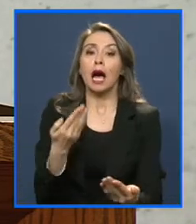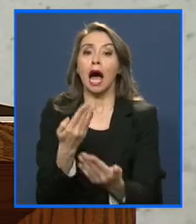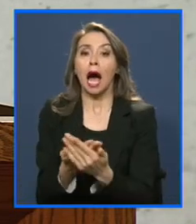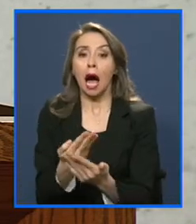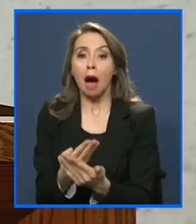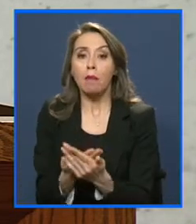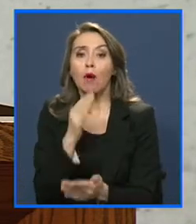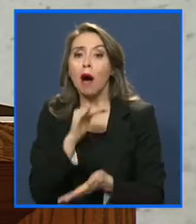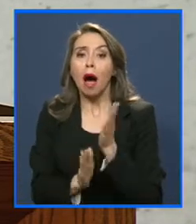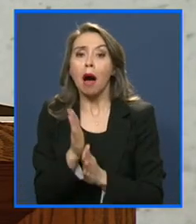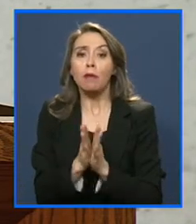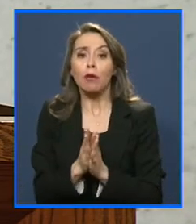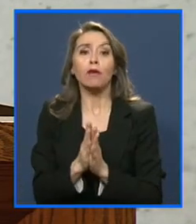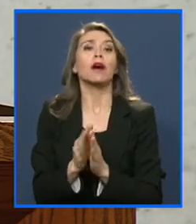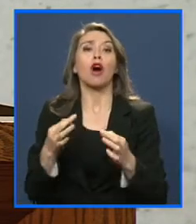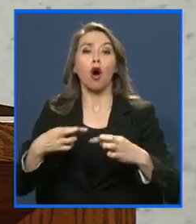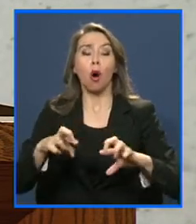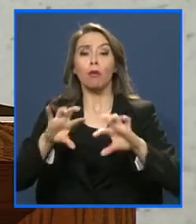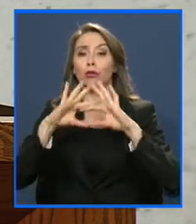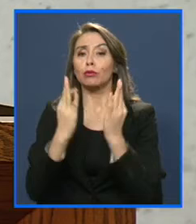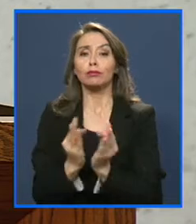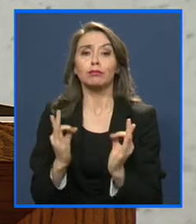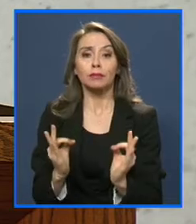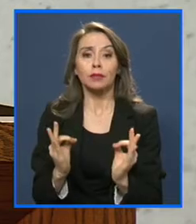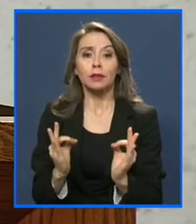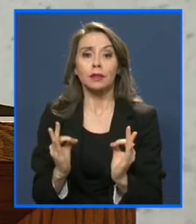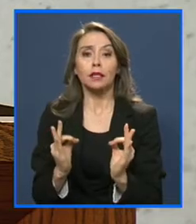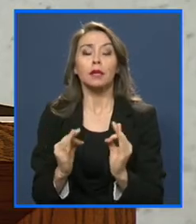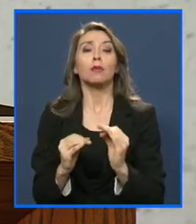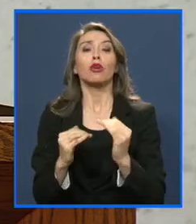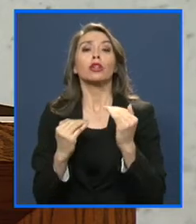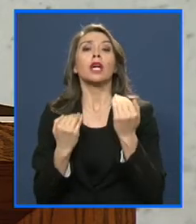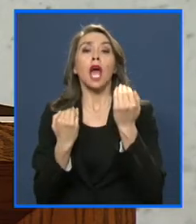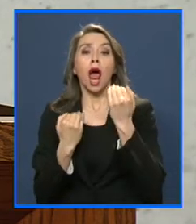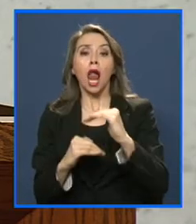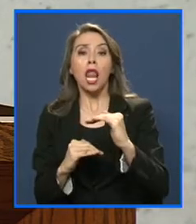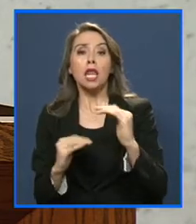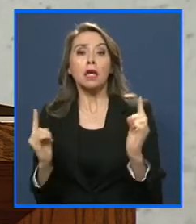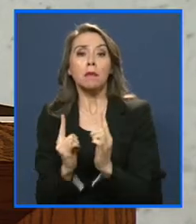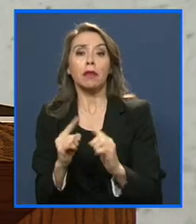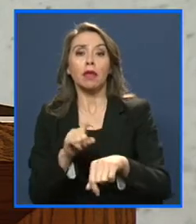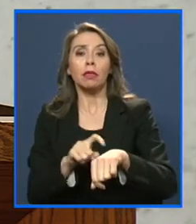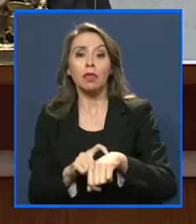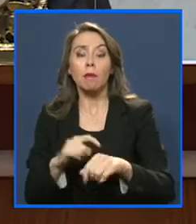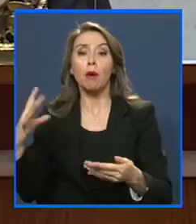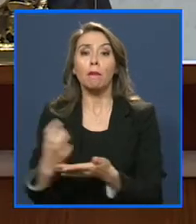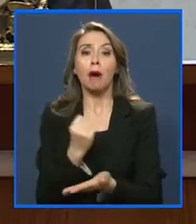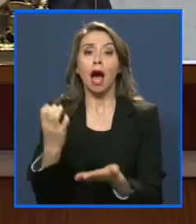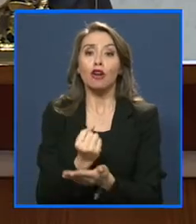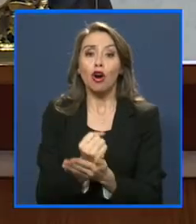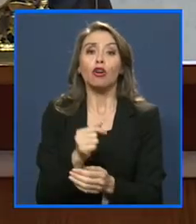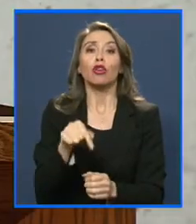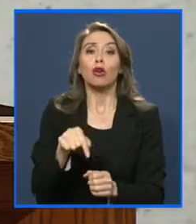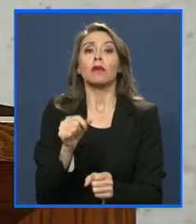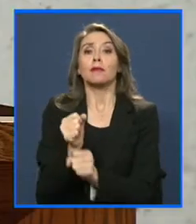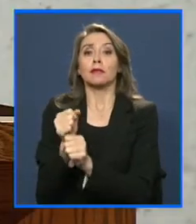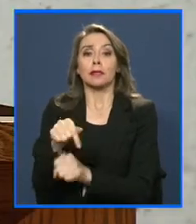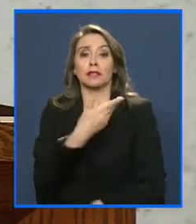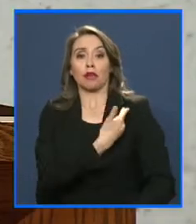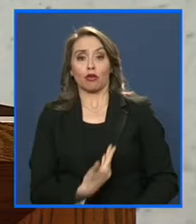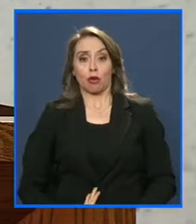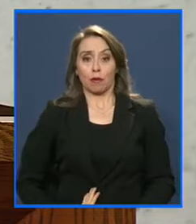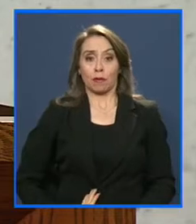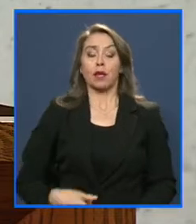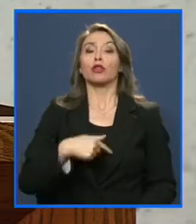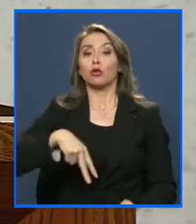la oportunidad a cabalidad el limitado tiempo que nos queda para concretar logros en el ejercicio del presente gobierno y en nuestro